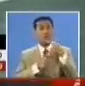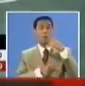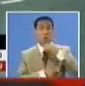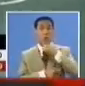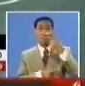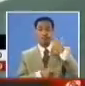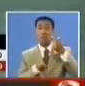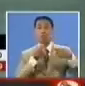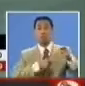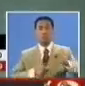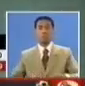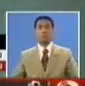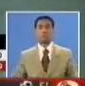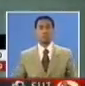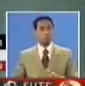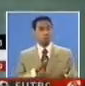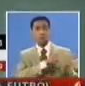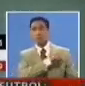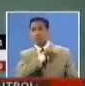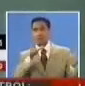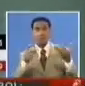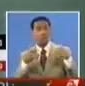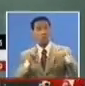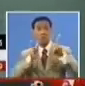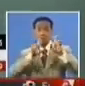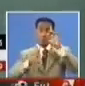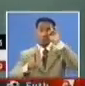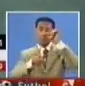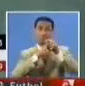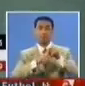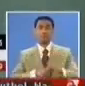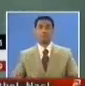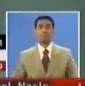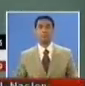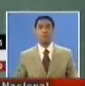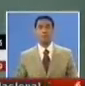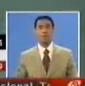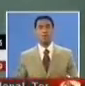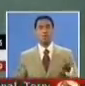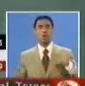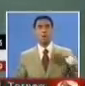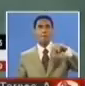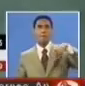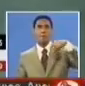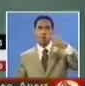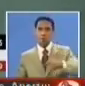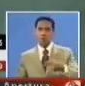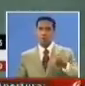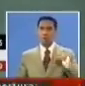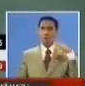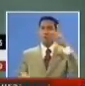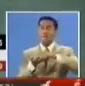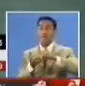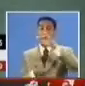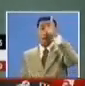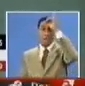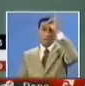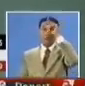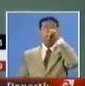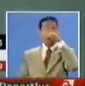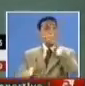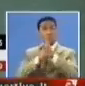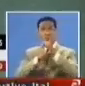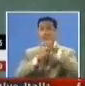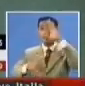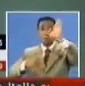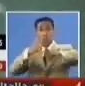compromisos comerciales, pero está listo para asumir sus nuevos retos. Bueno, mi próximo plan es ir para Ciudad Alemania, que es el último evento del